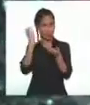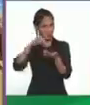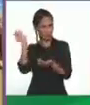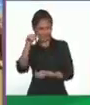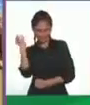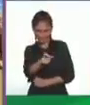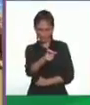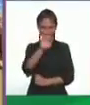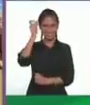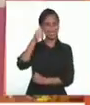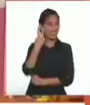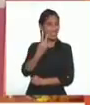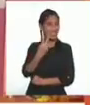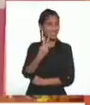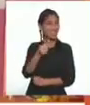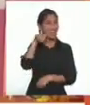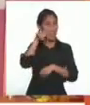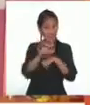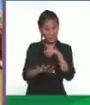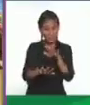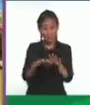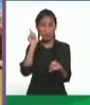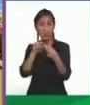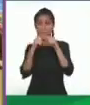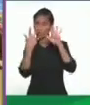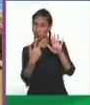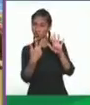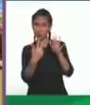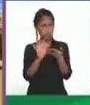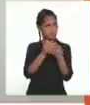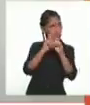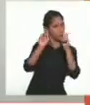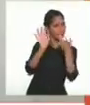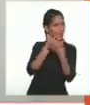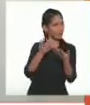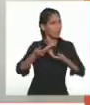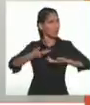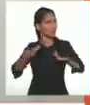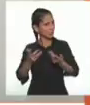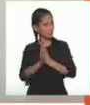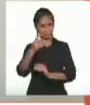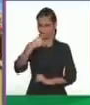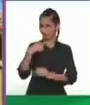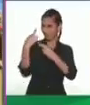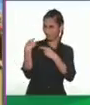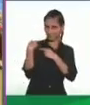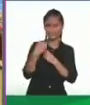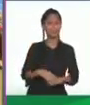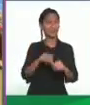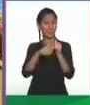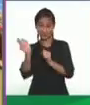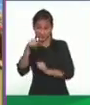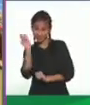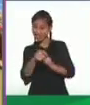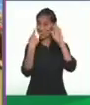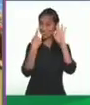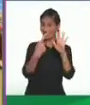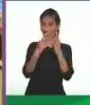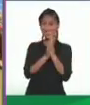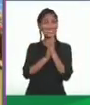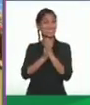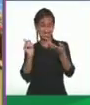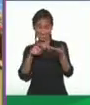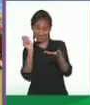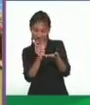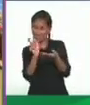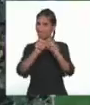el dado. 2. Avanzo hasta el 8. No tiene ninguna pregunta. Entonces me toca. Salió 6. Es un casillero